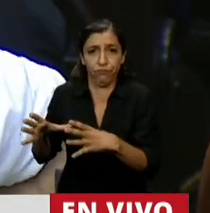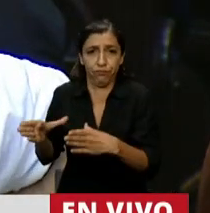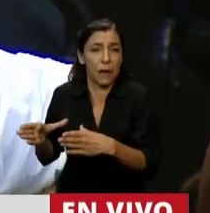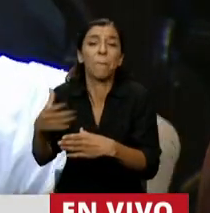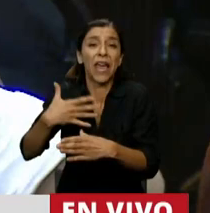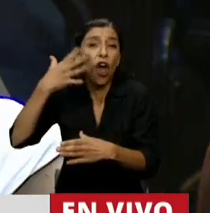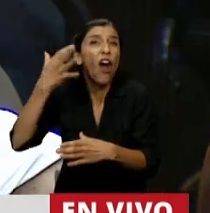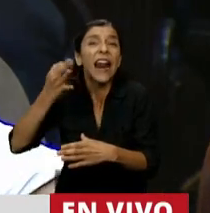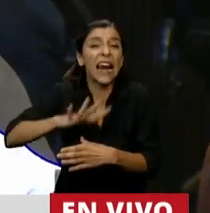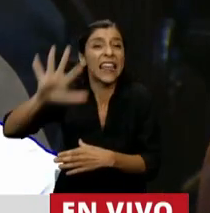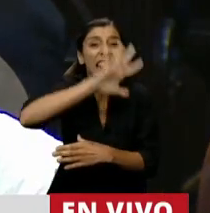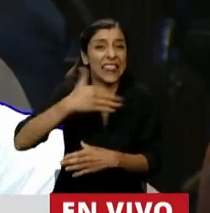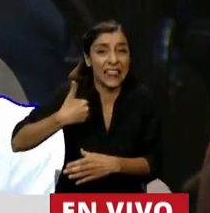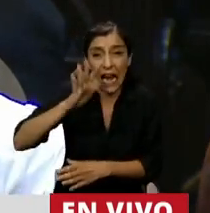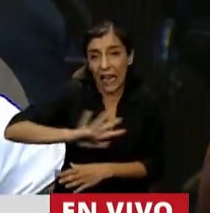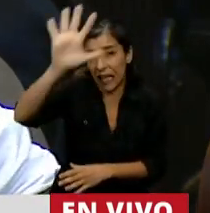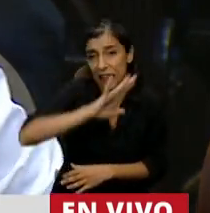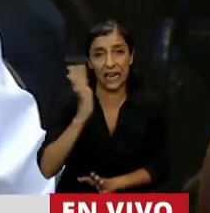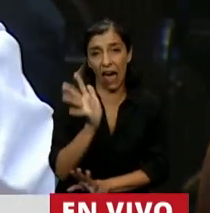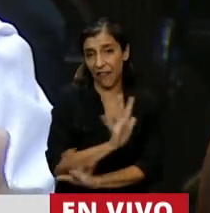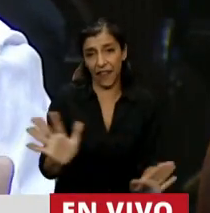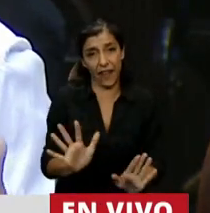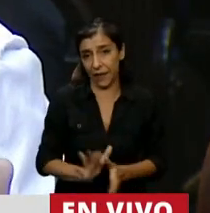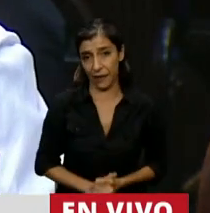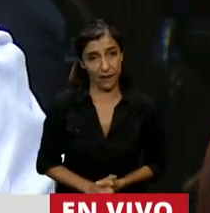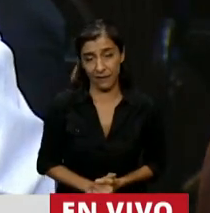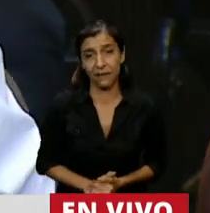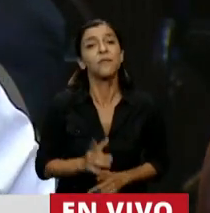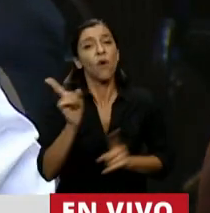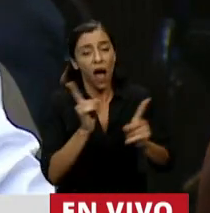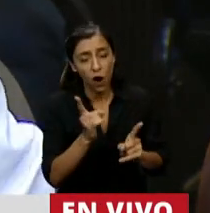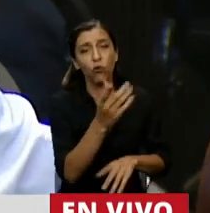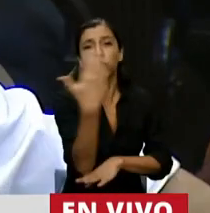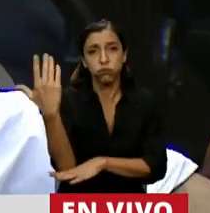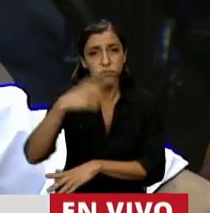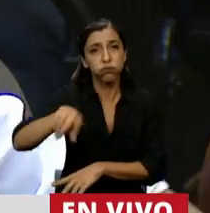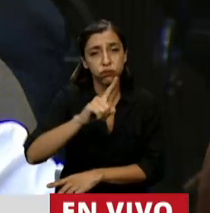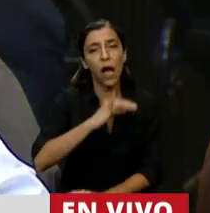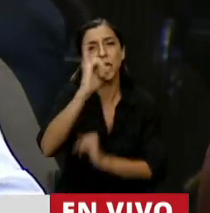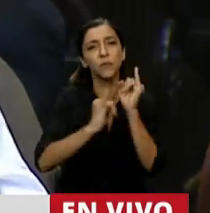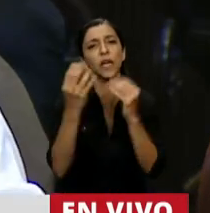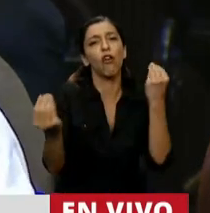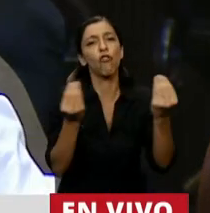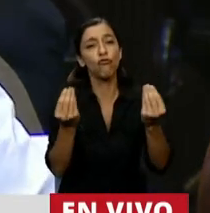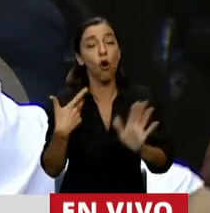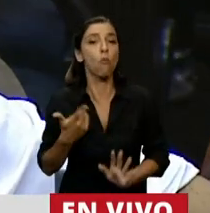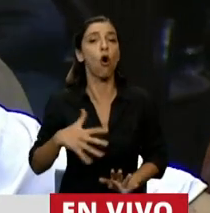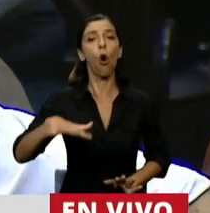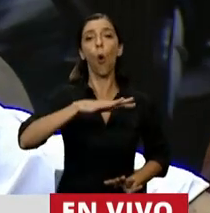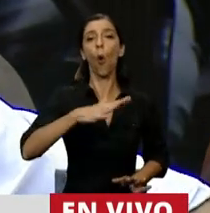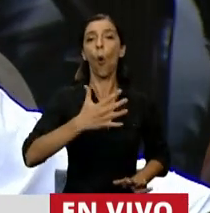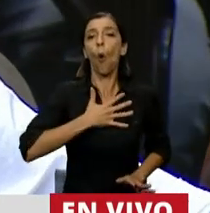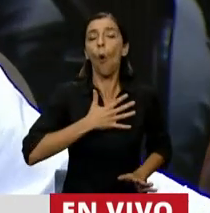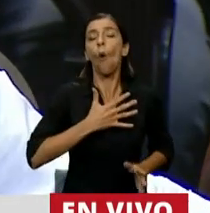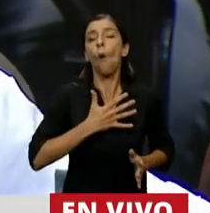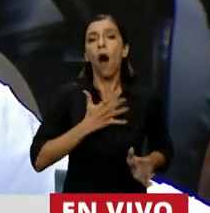de la realidad que existe en muchos lugares del interior? Porque por un lado escuchamos a algunos expositores, a alguna compañera explicando cómo en su distrito